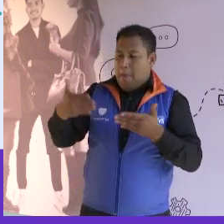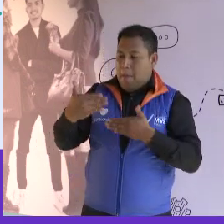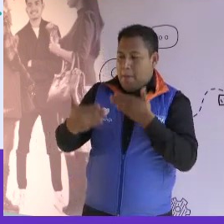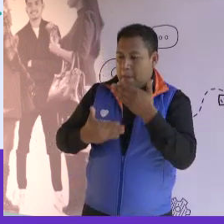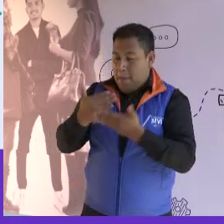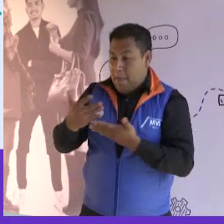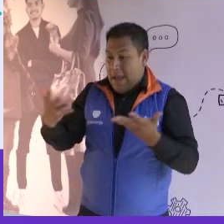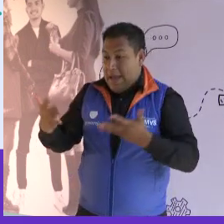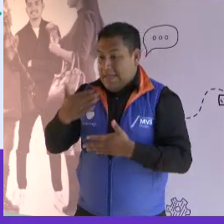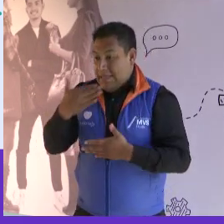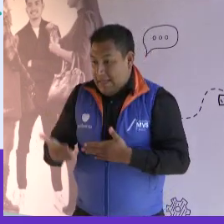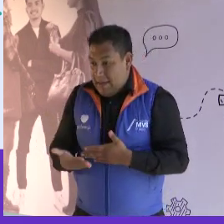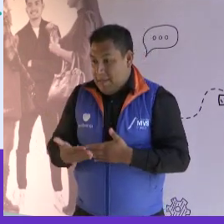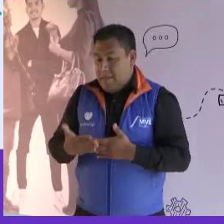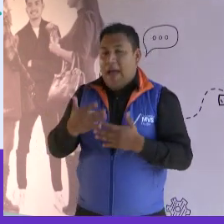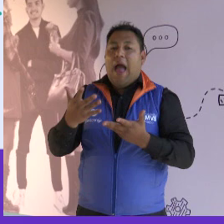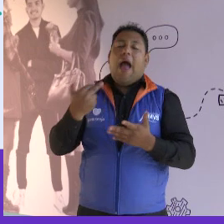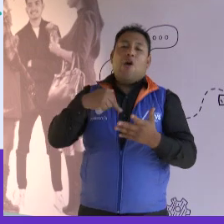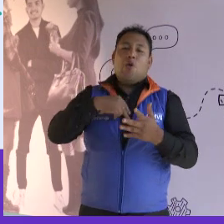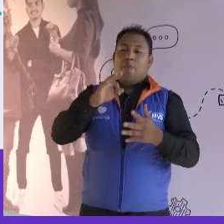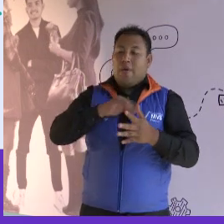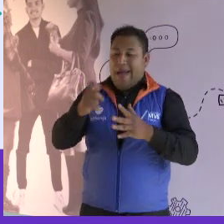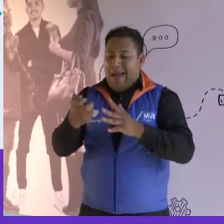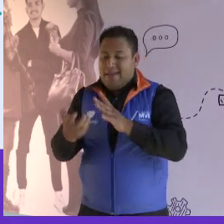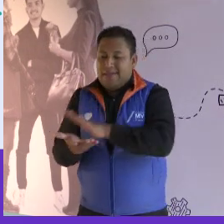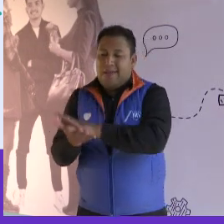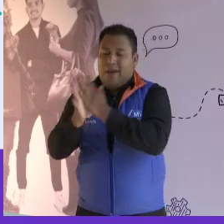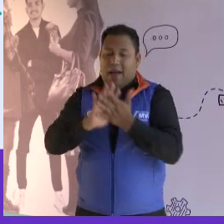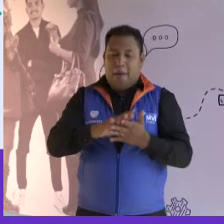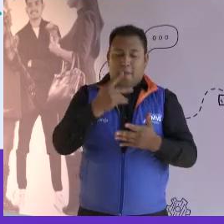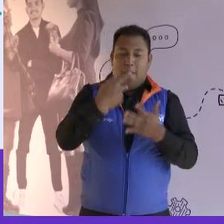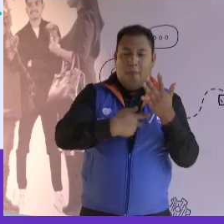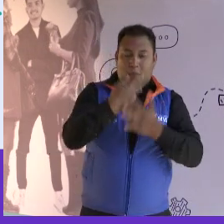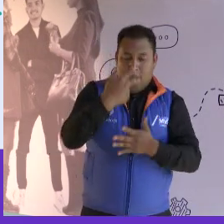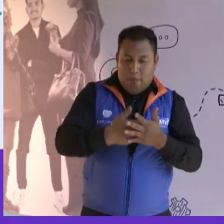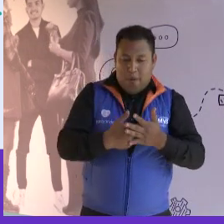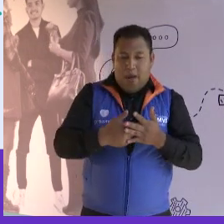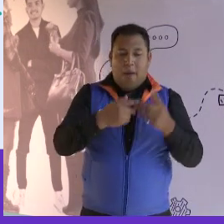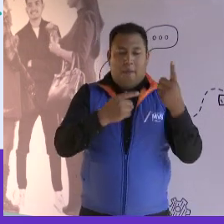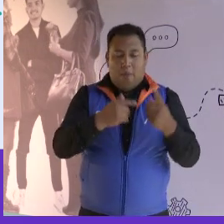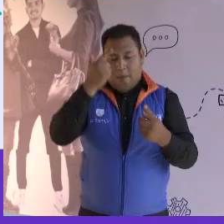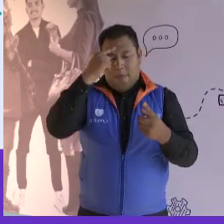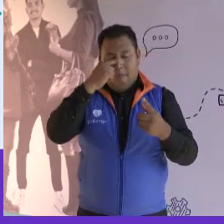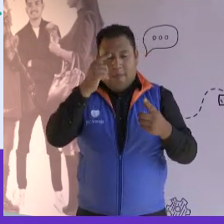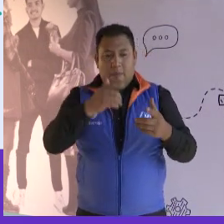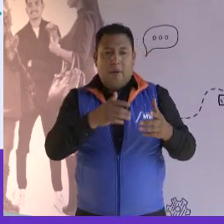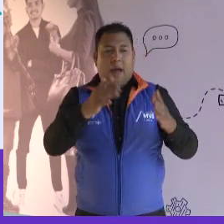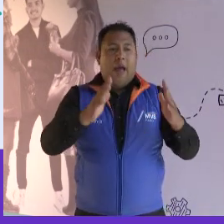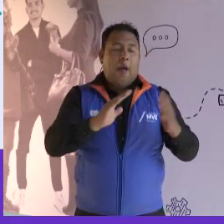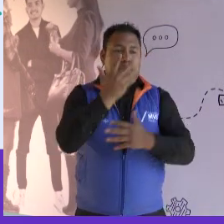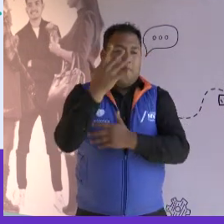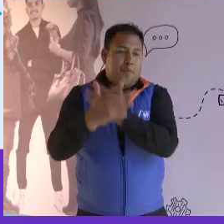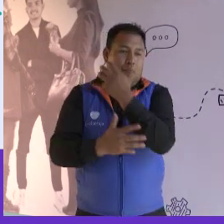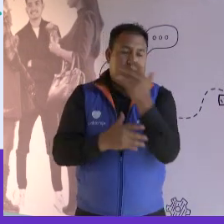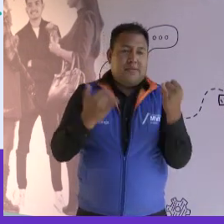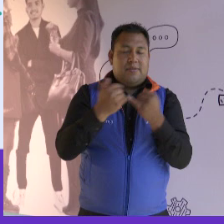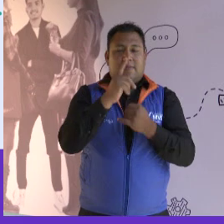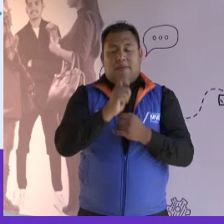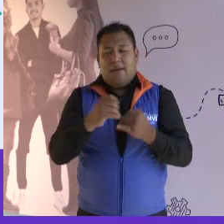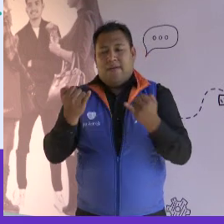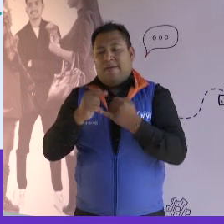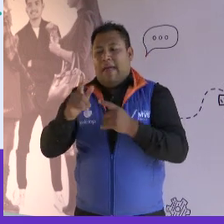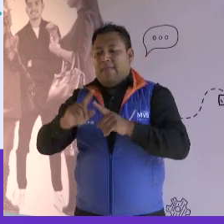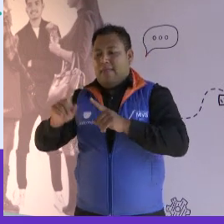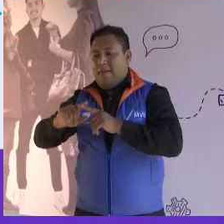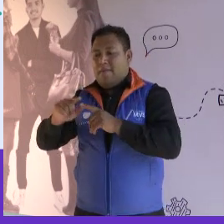cuencas para gestión de ecosistemas, el de turismo sostenible para soluciones y empleabilidad y la Estrategia Nacional de Impulso al Talento, donde el mismo